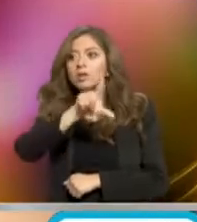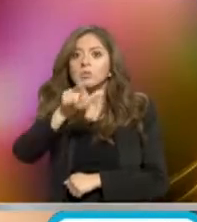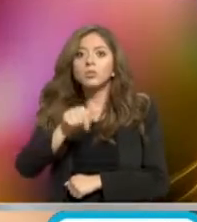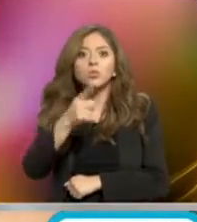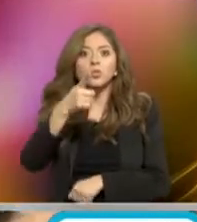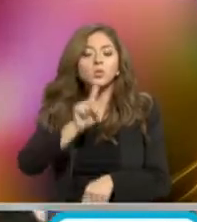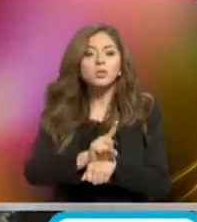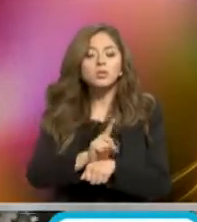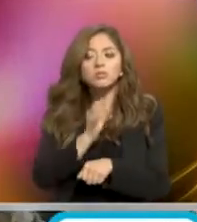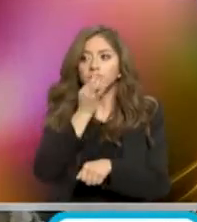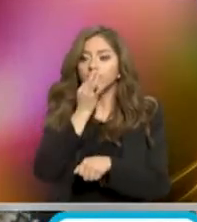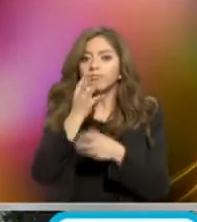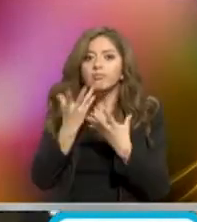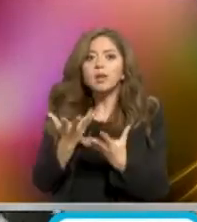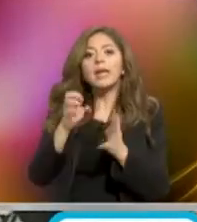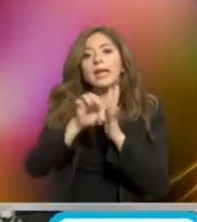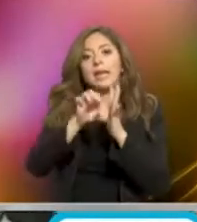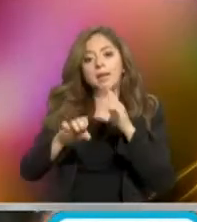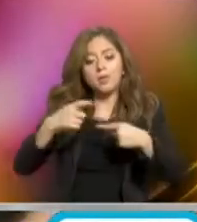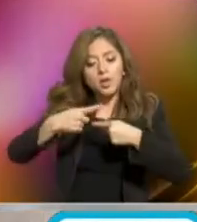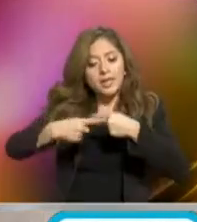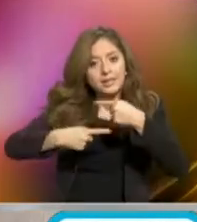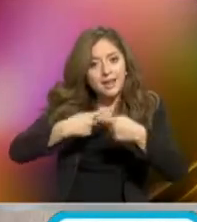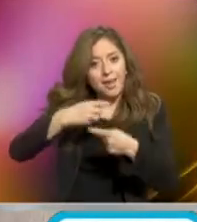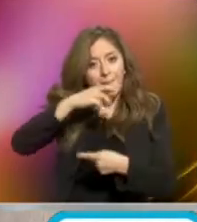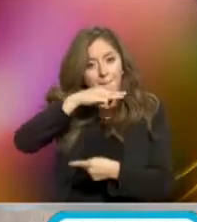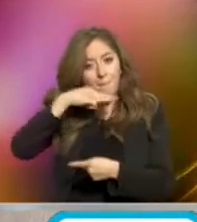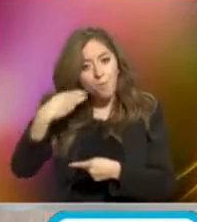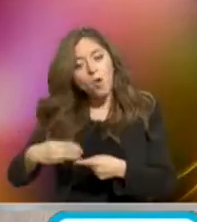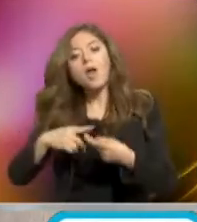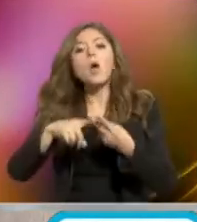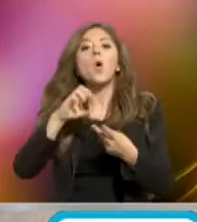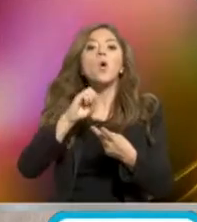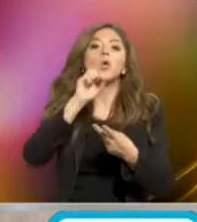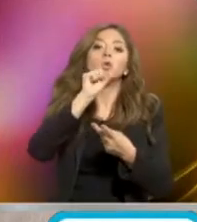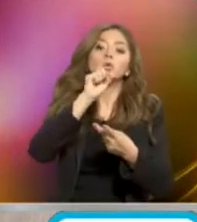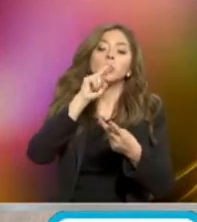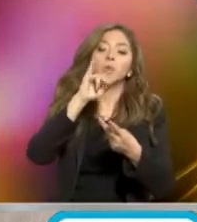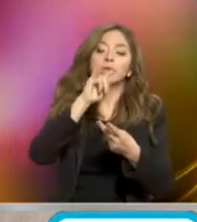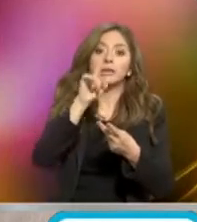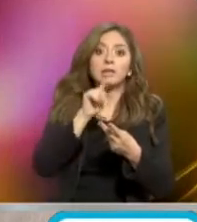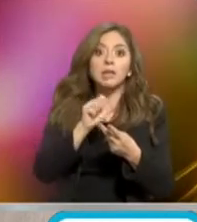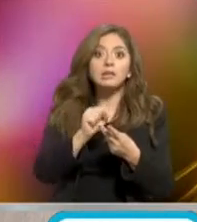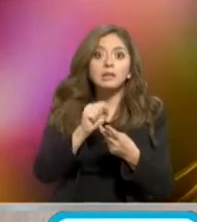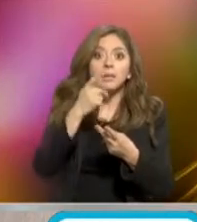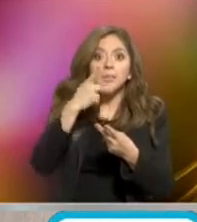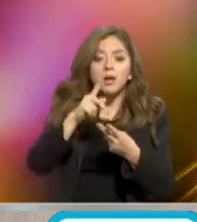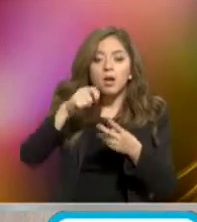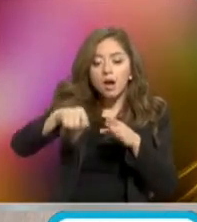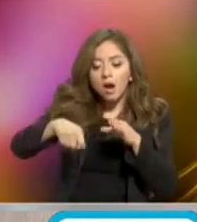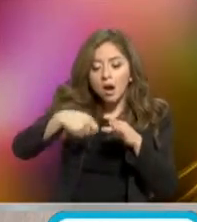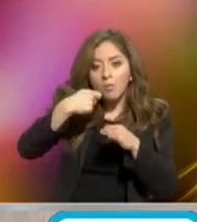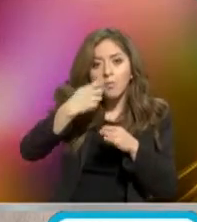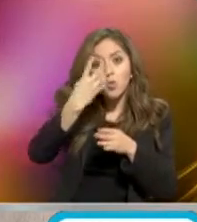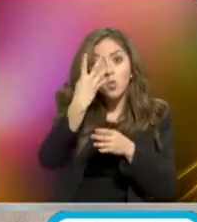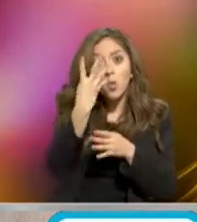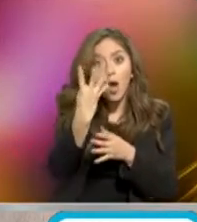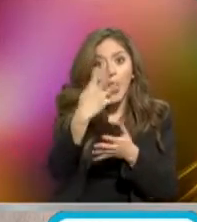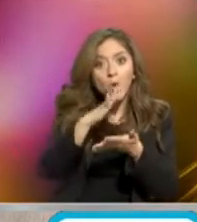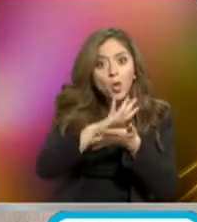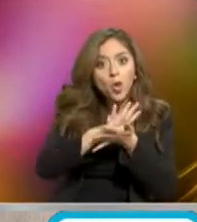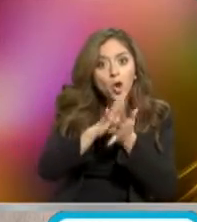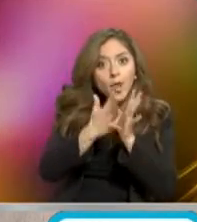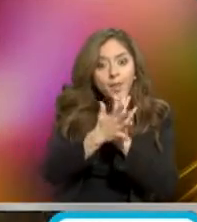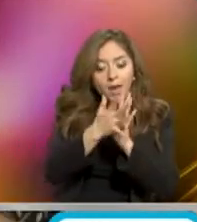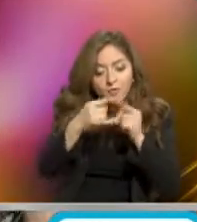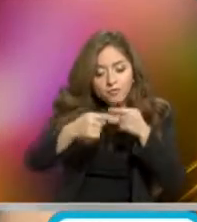Por ejemplo, unas enchiladas de mole, unas rico. enchiladas Son deliciosas. suizas, ¿no? Que son deliciosas, pero qué fácil es consumirnos 4 tortillas